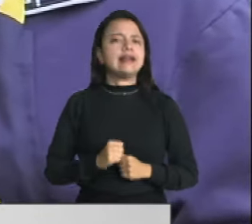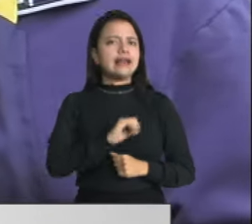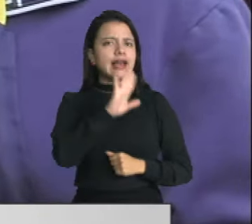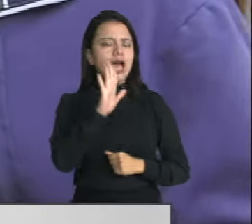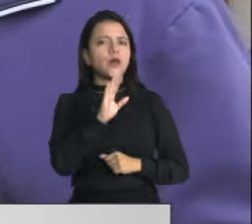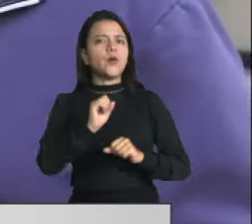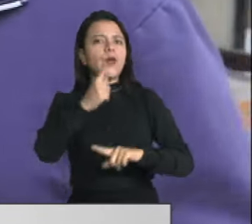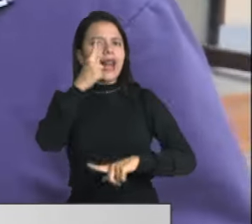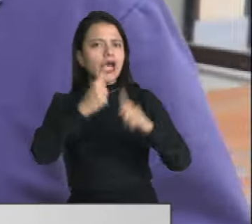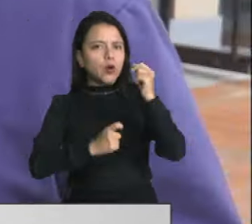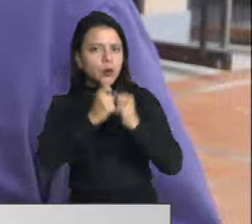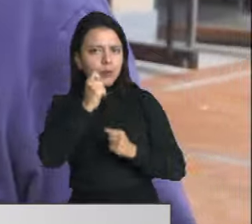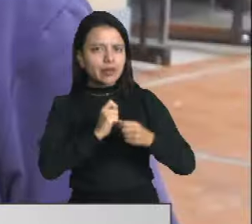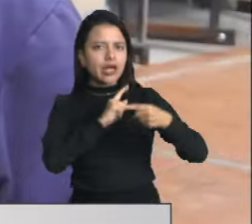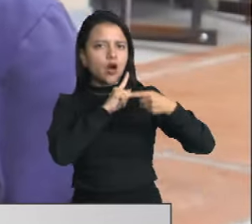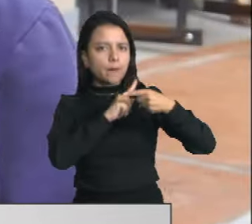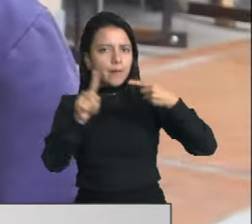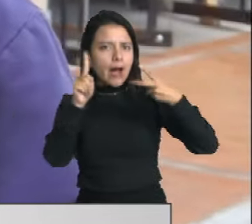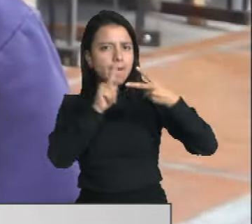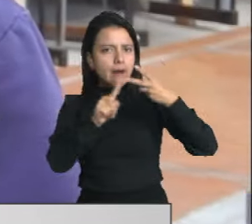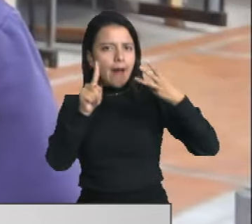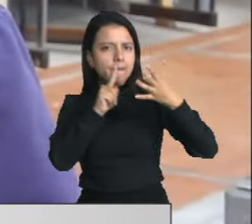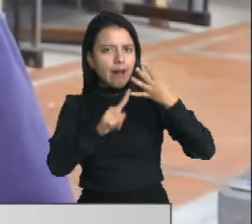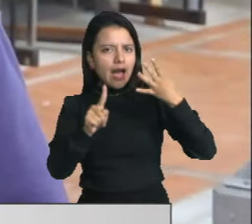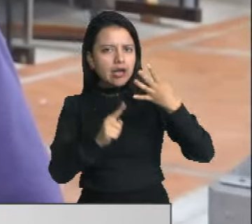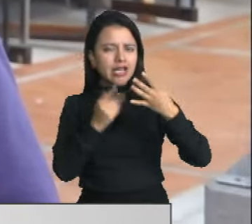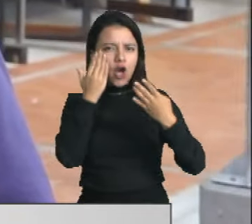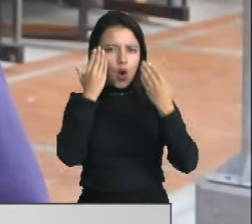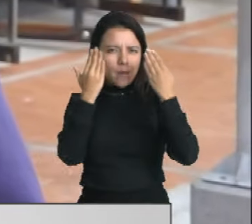las cuatro versiones anteriores ha movido